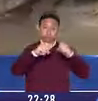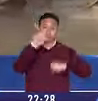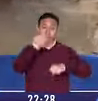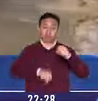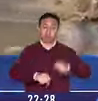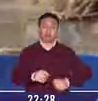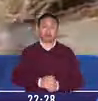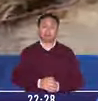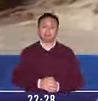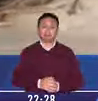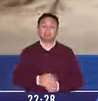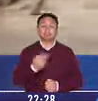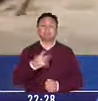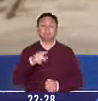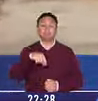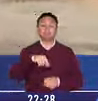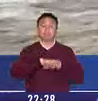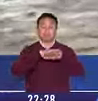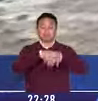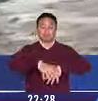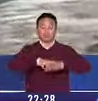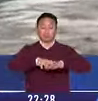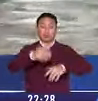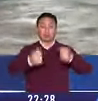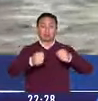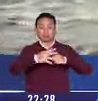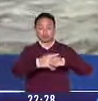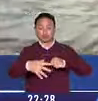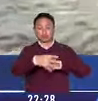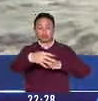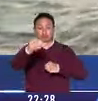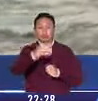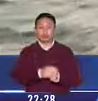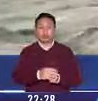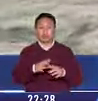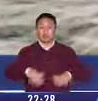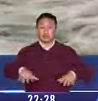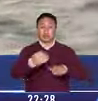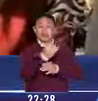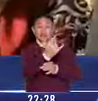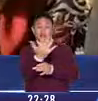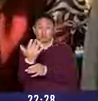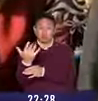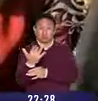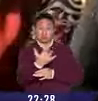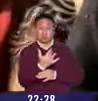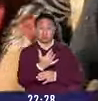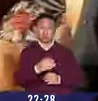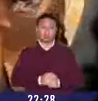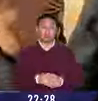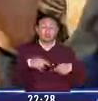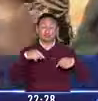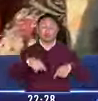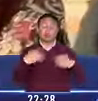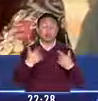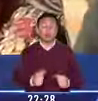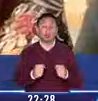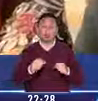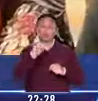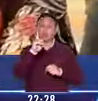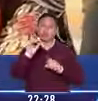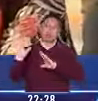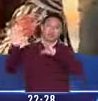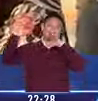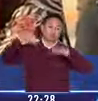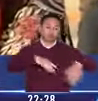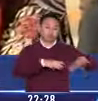balneario. Además, la corriente se llevó un vehículo y afectó extensas zonas de cultivos. Esto fue una olada que vino y no